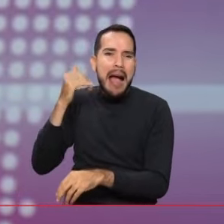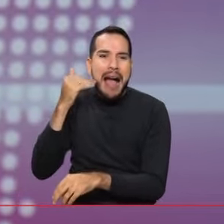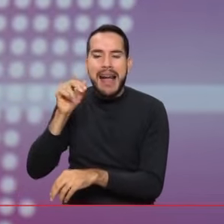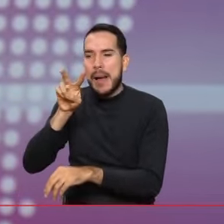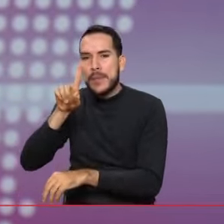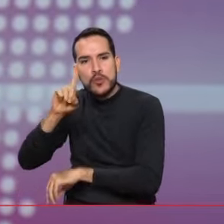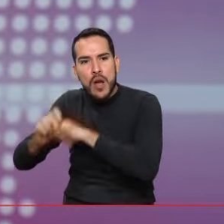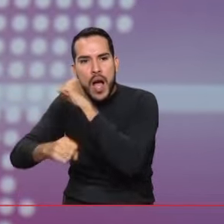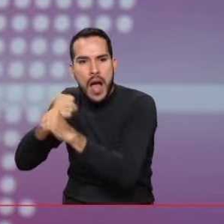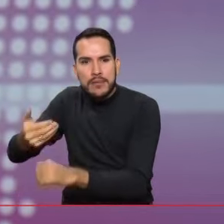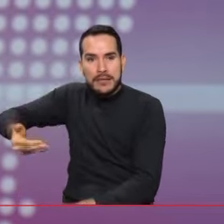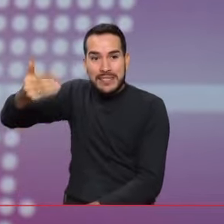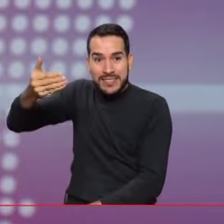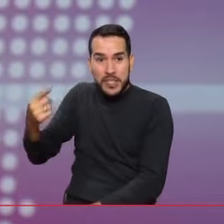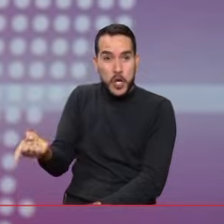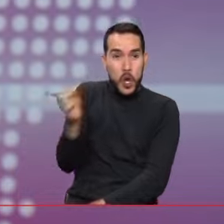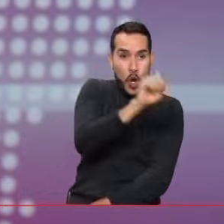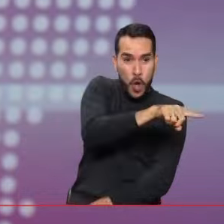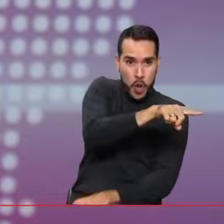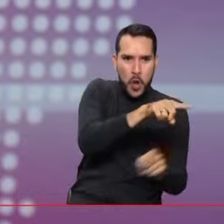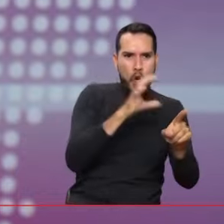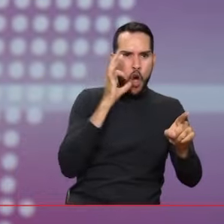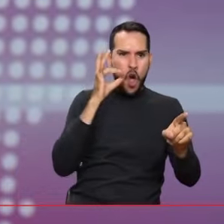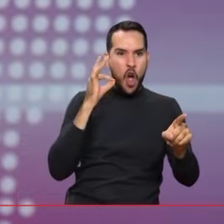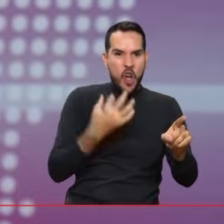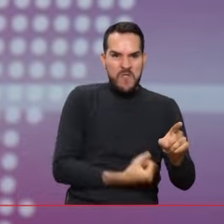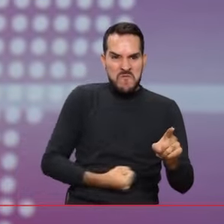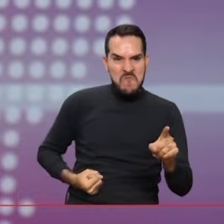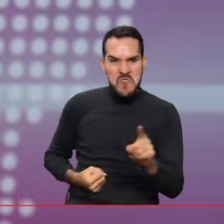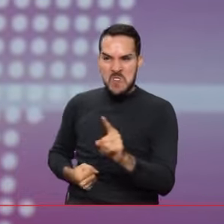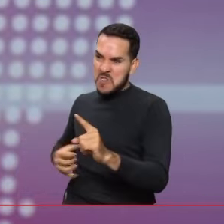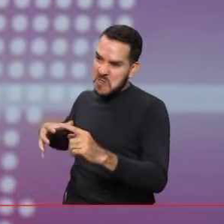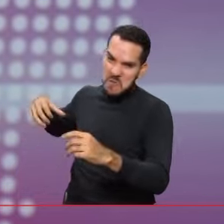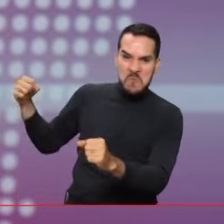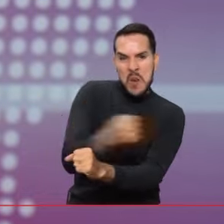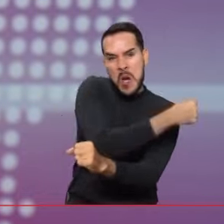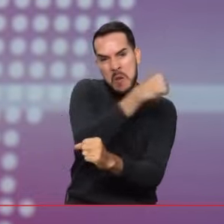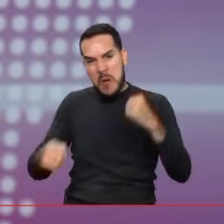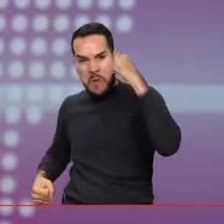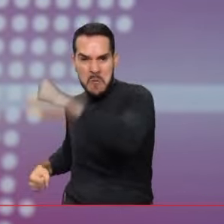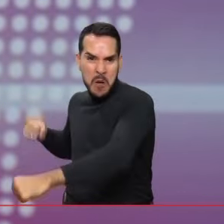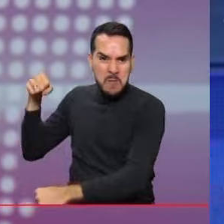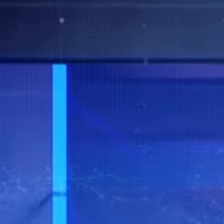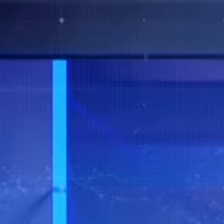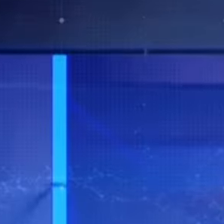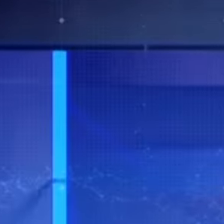edad, quien fue maltratada físicamente por un hombre al interior del lugar donde ella trabajaba.